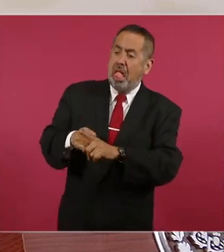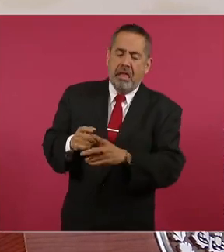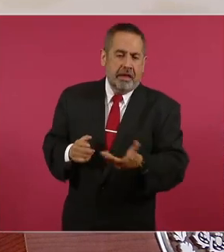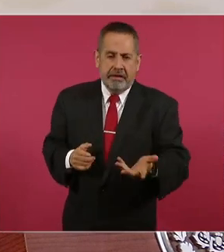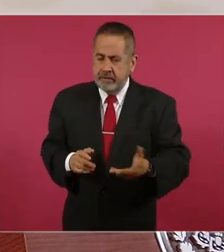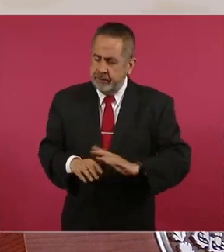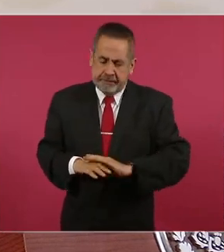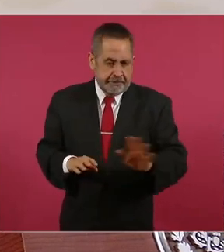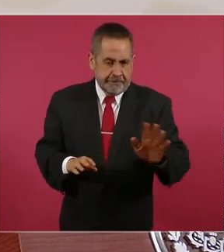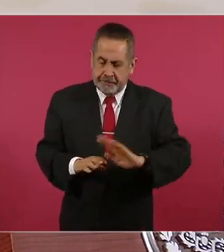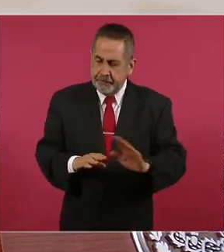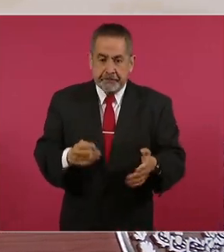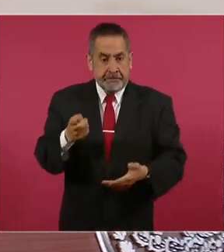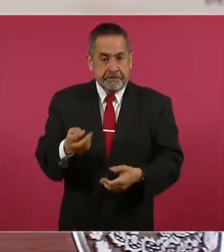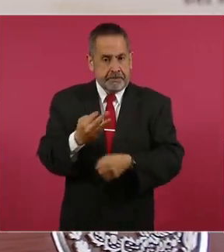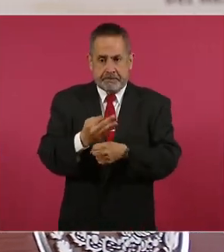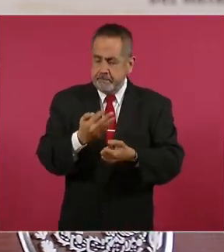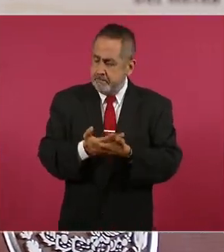Ahora eso no.